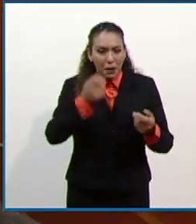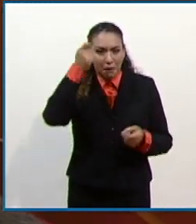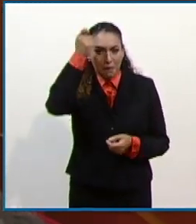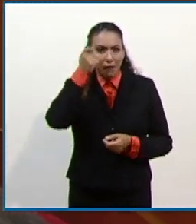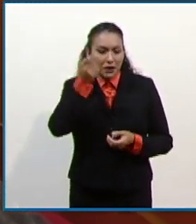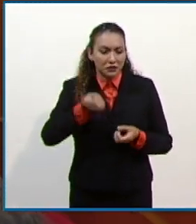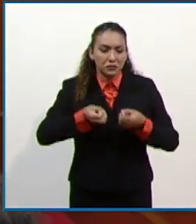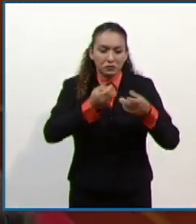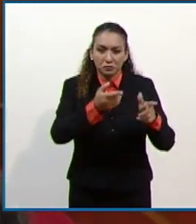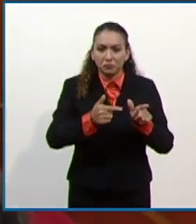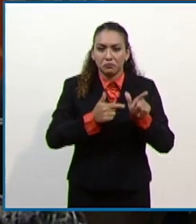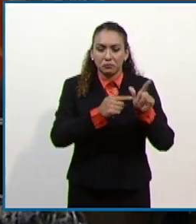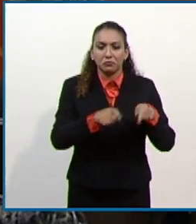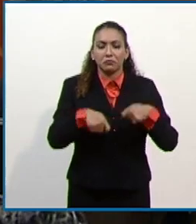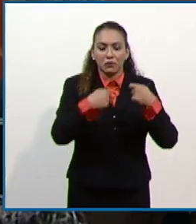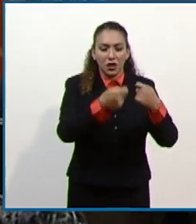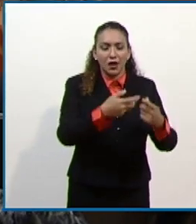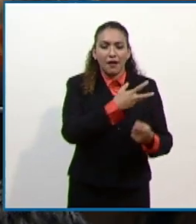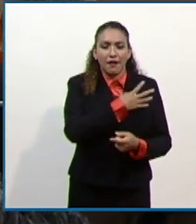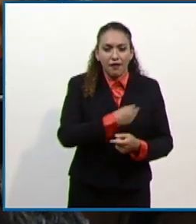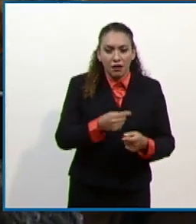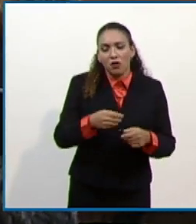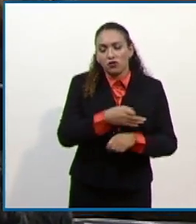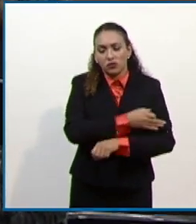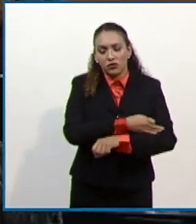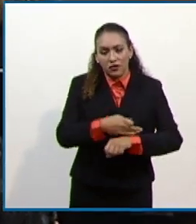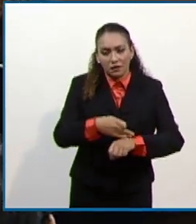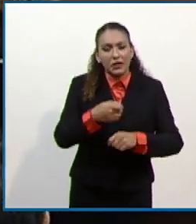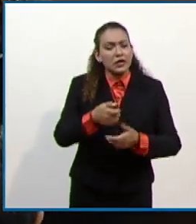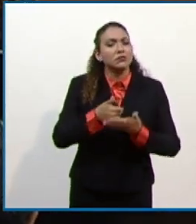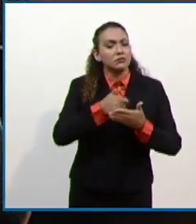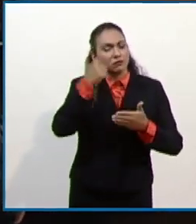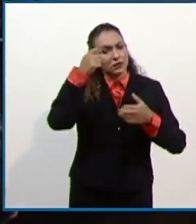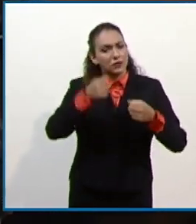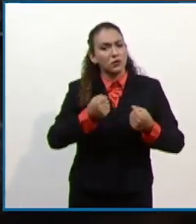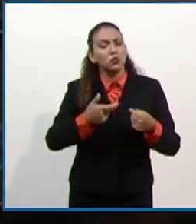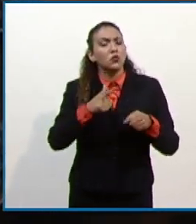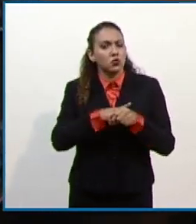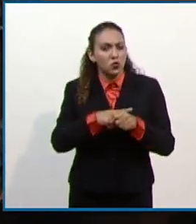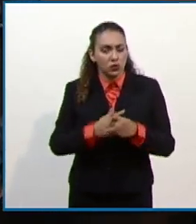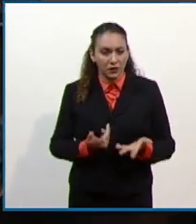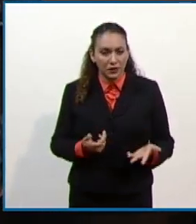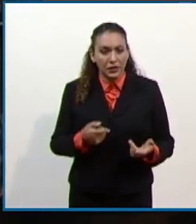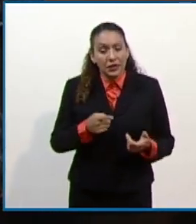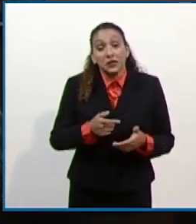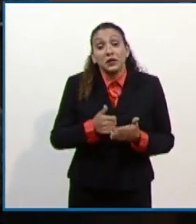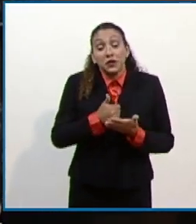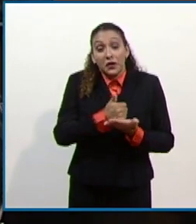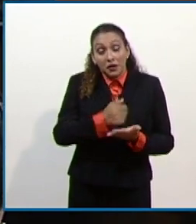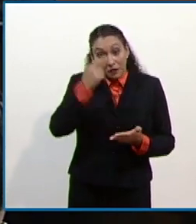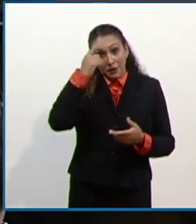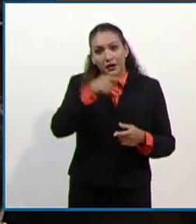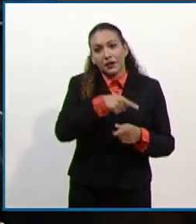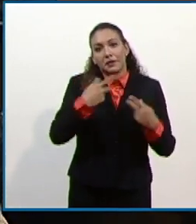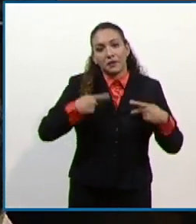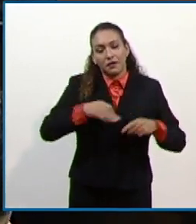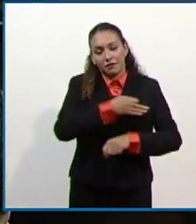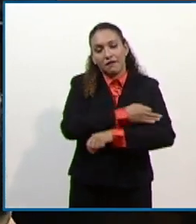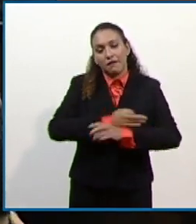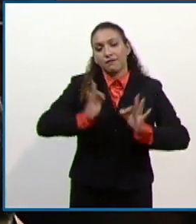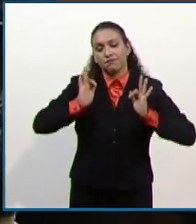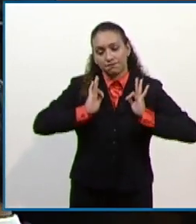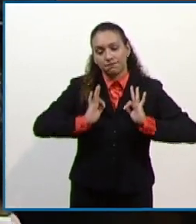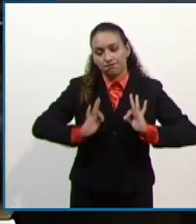de referencia coadyuvan a hacer efectivo el derecho a la seguridad social, orientados a garantizar la tranquilidad y bienestar de los familiares